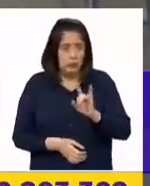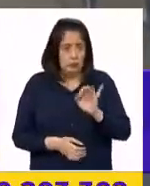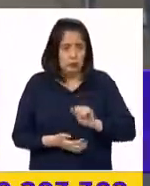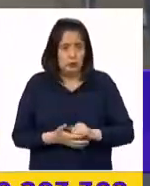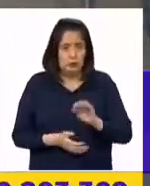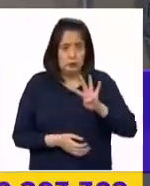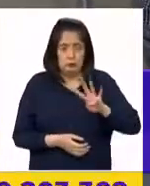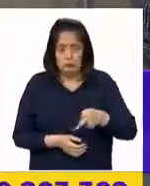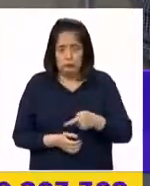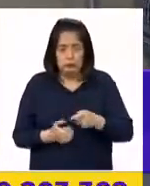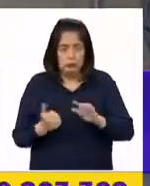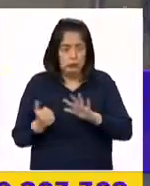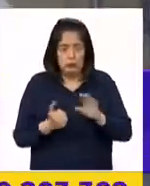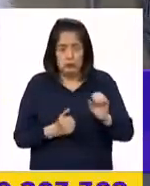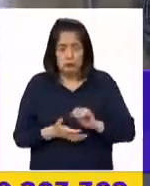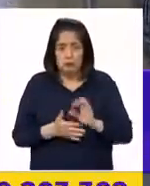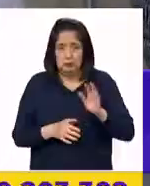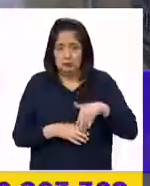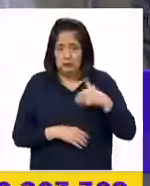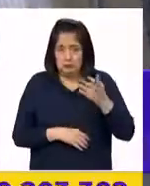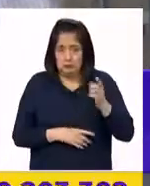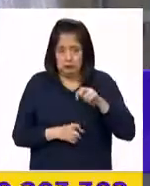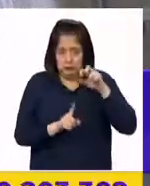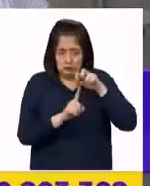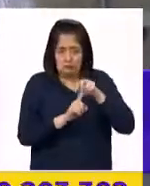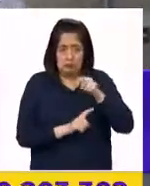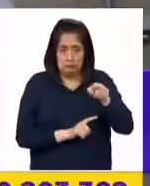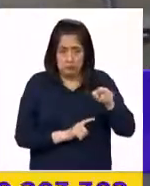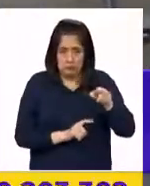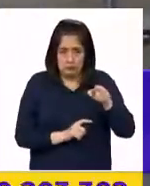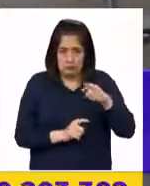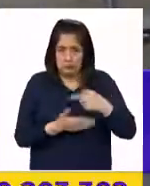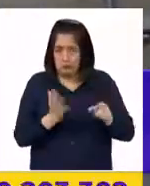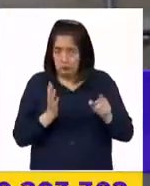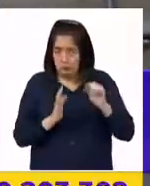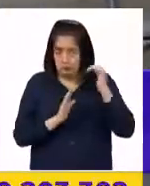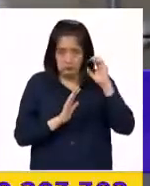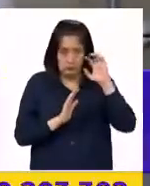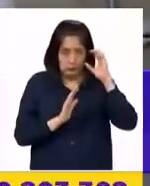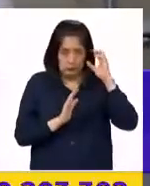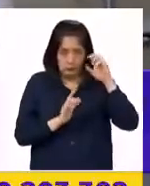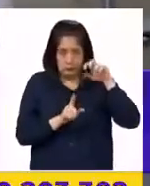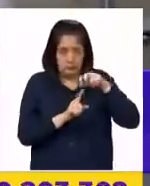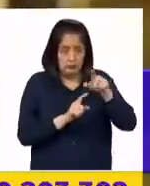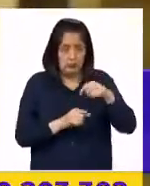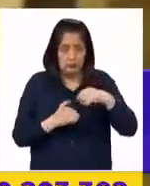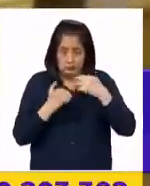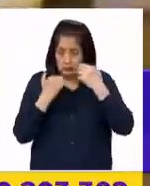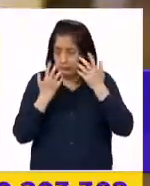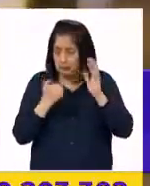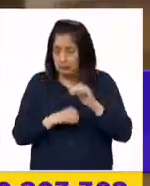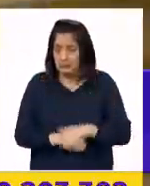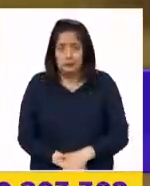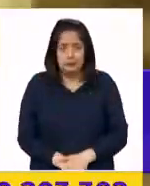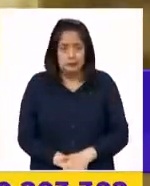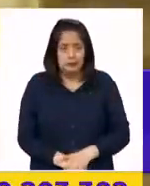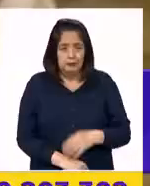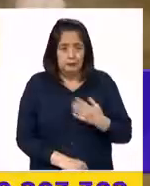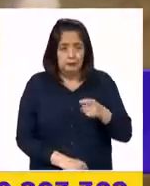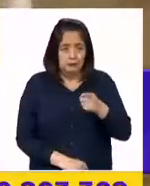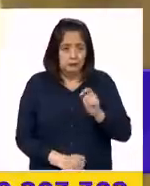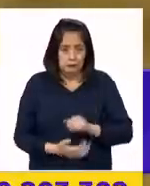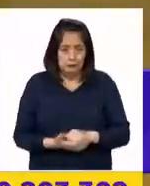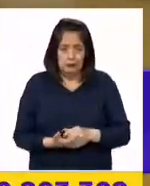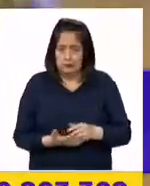4.600 soles. Luego de haber apreciado estas imágenes, son bastante vergonzosas. Imágenes de un